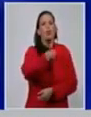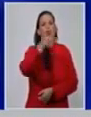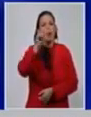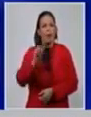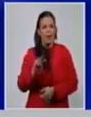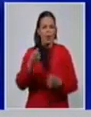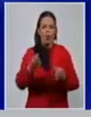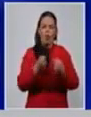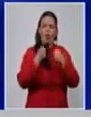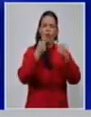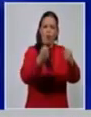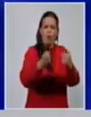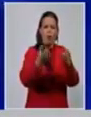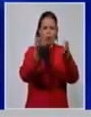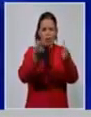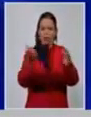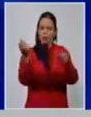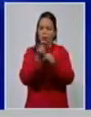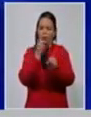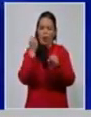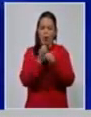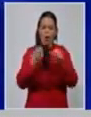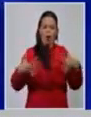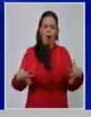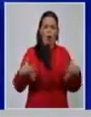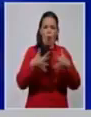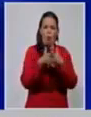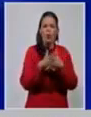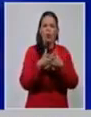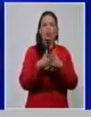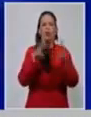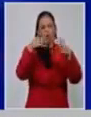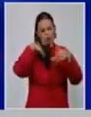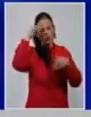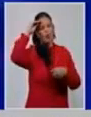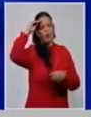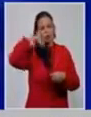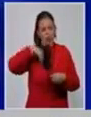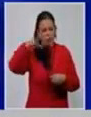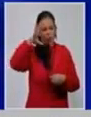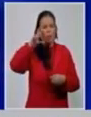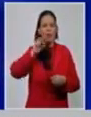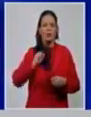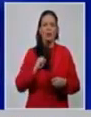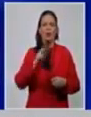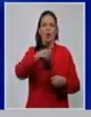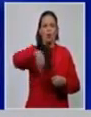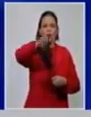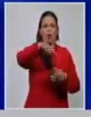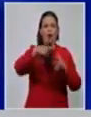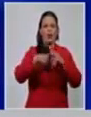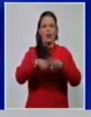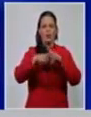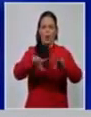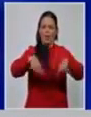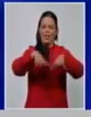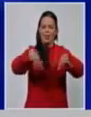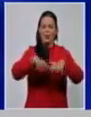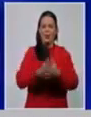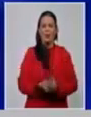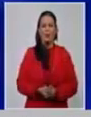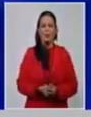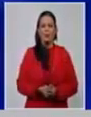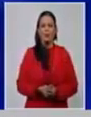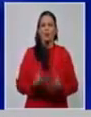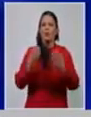y como lo han logrado otras veces, pues van a resolver la situación epidemiológica que se le ha ido complejizando. Muchísimas gracias hoy por